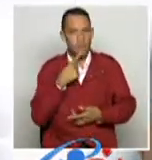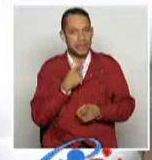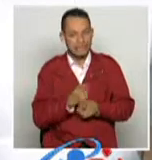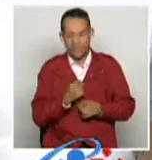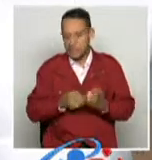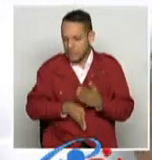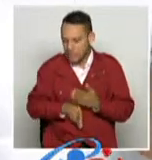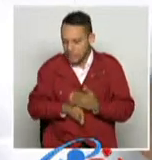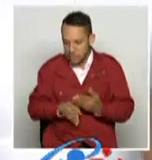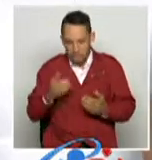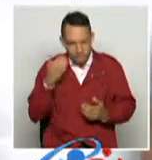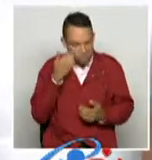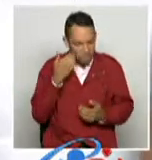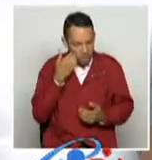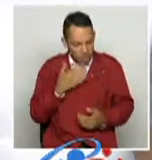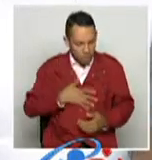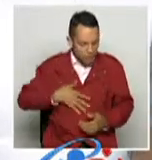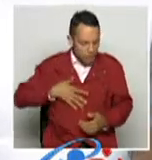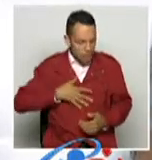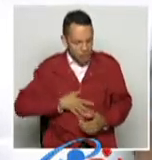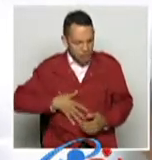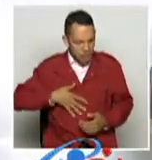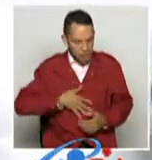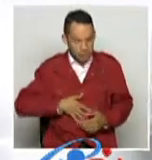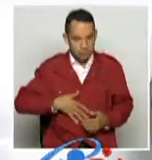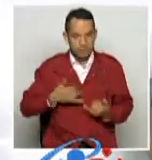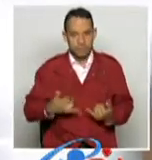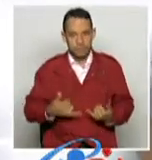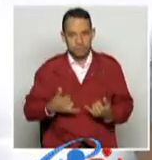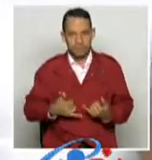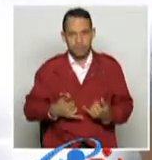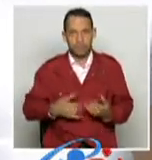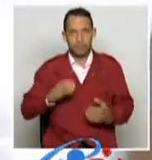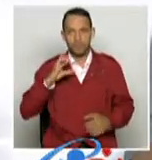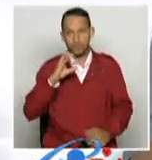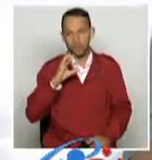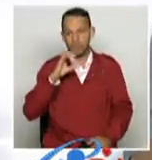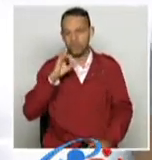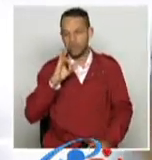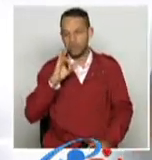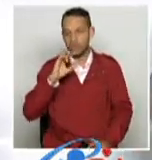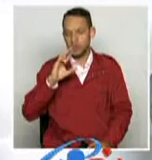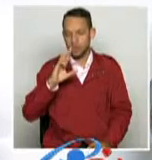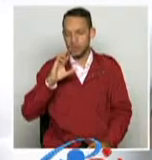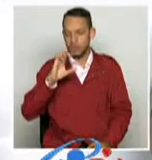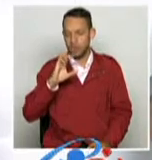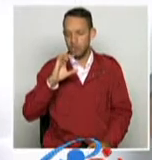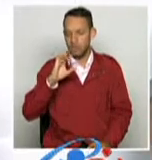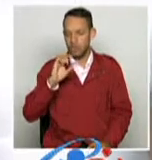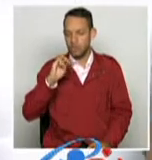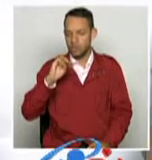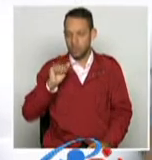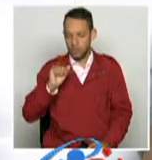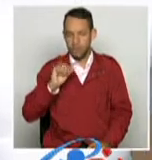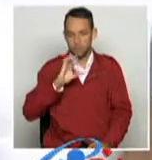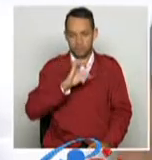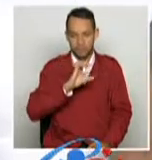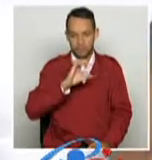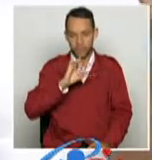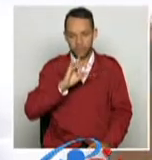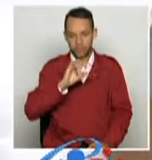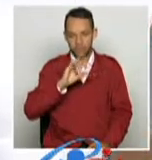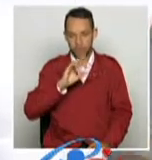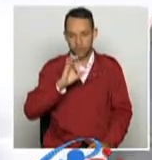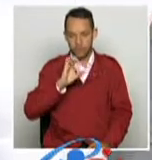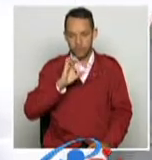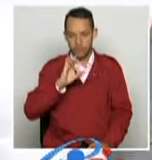la Ayurveda enseña de que hay dos componentes básicos, como es la cúrcuma o el azafrán, que si la saben tomar en el momento indicado, en